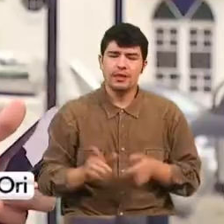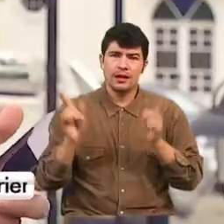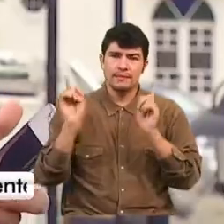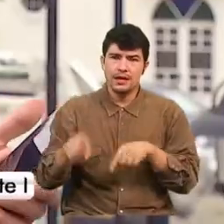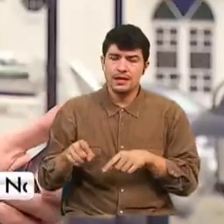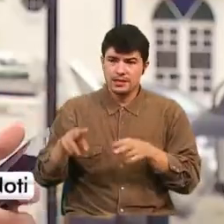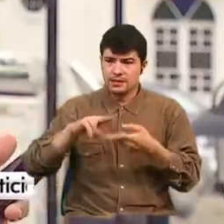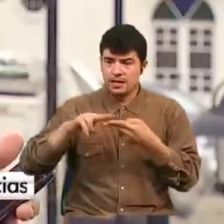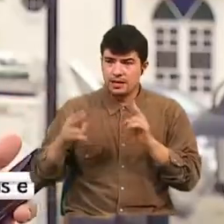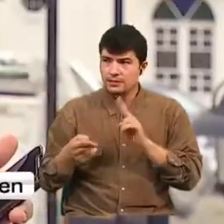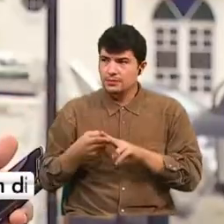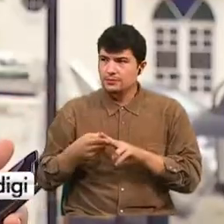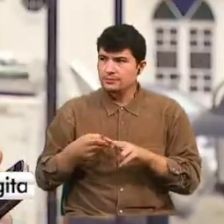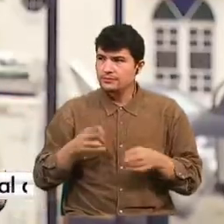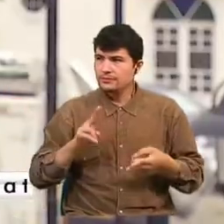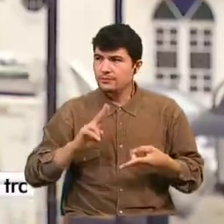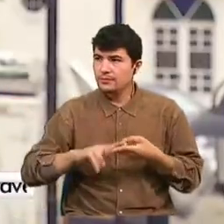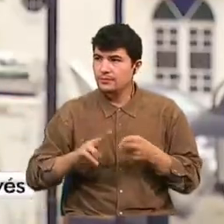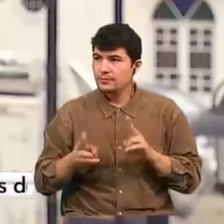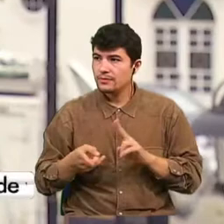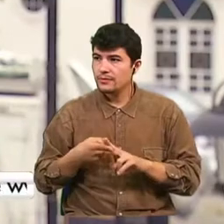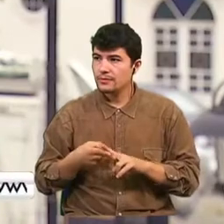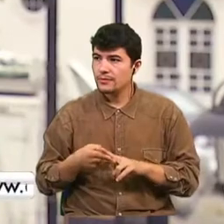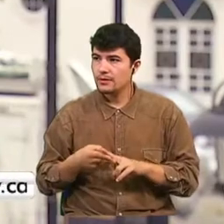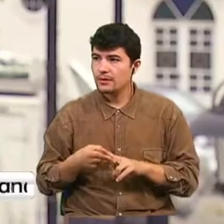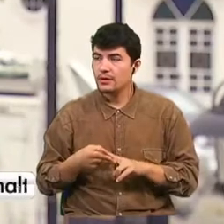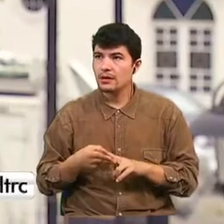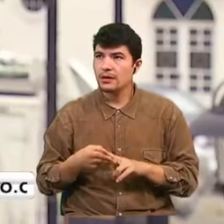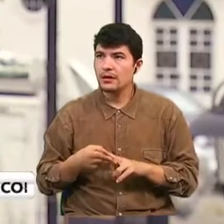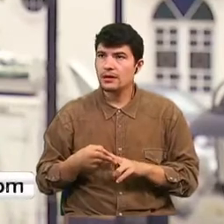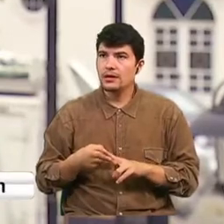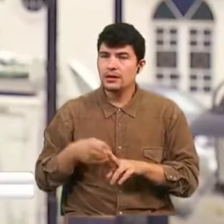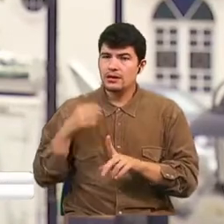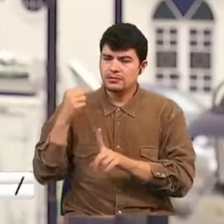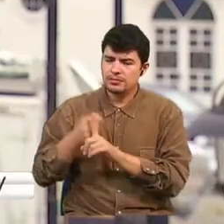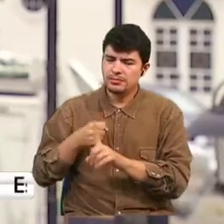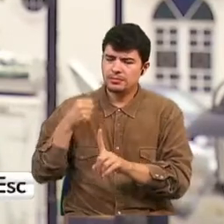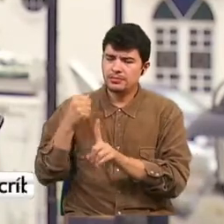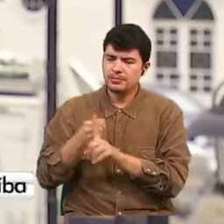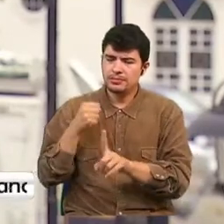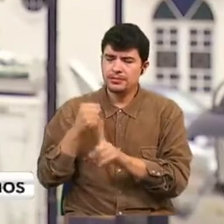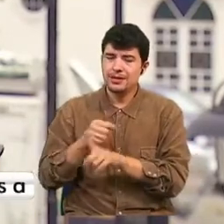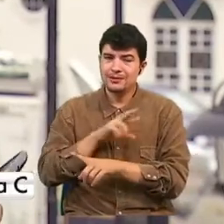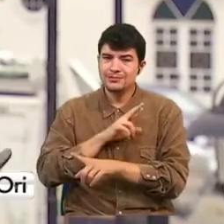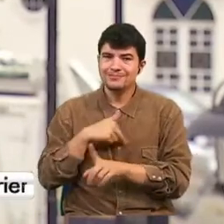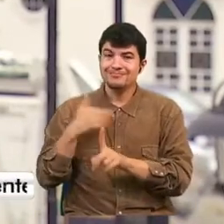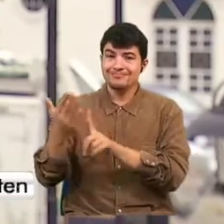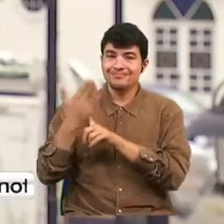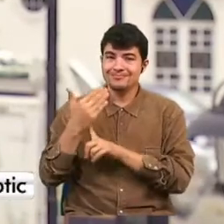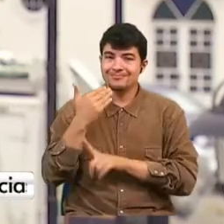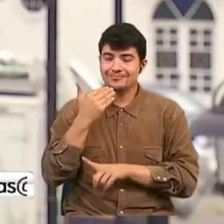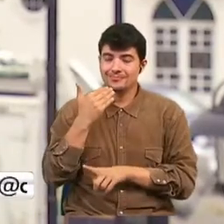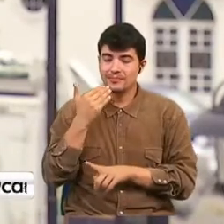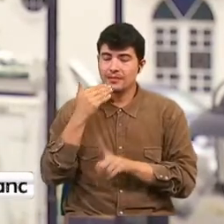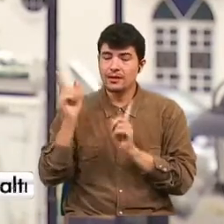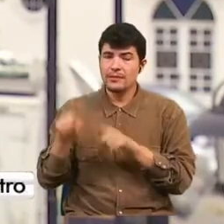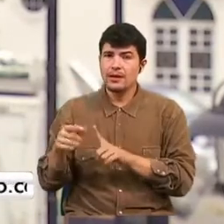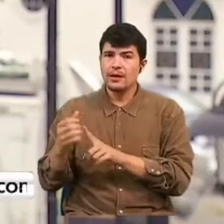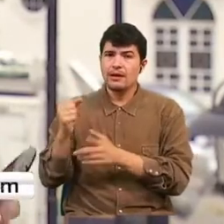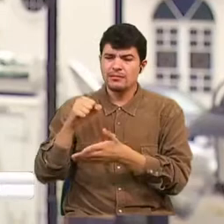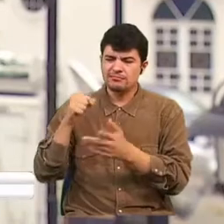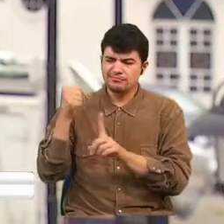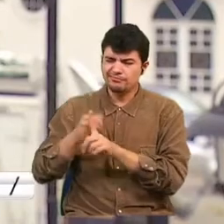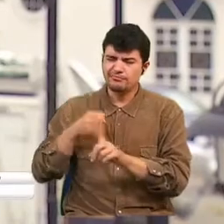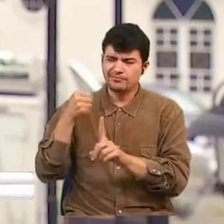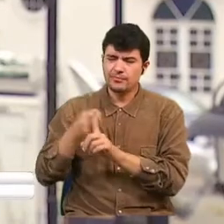de la pujanza, fue uno de los eventos también que tuvimos nosotros en esta Expedición Santander y que se tocó también temas importantes como el